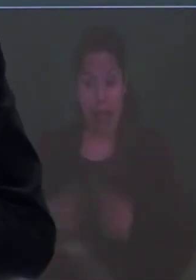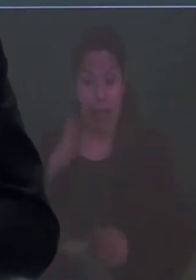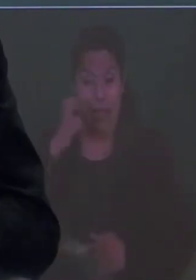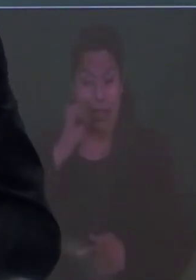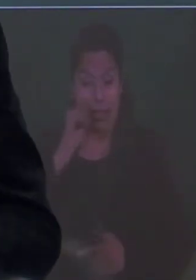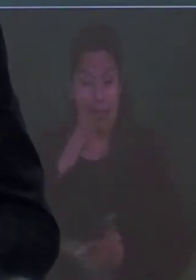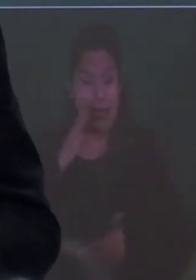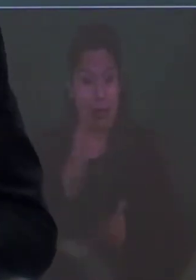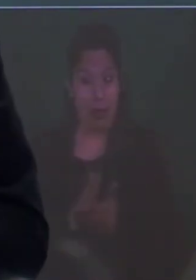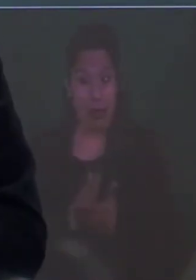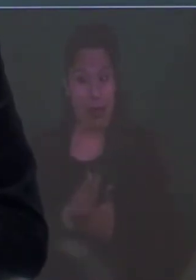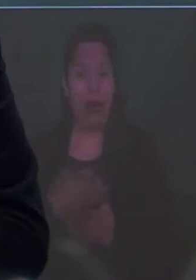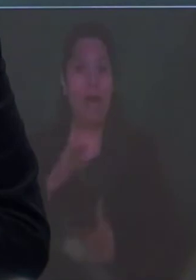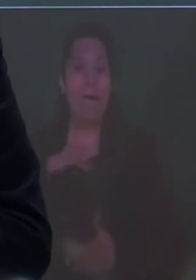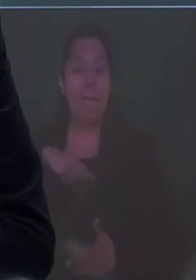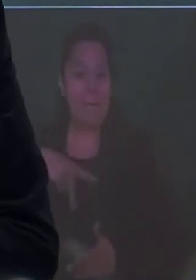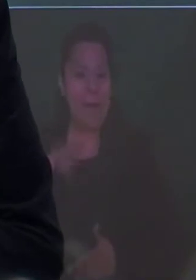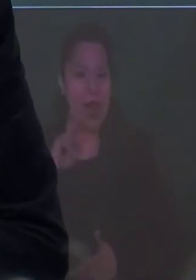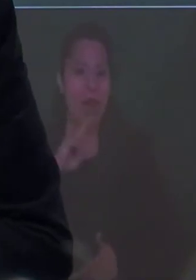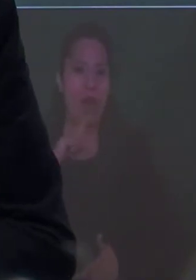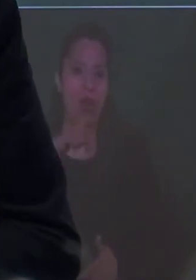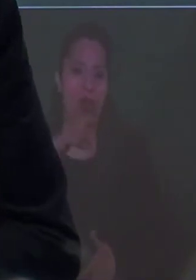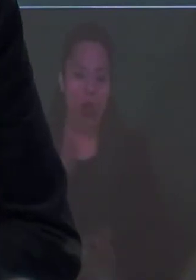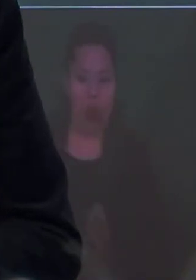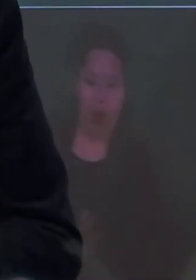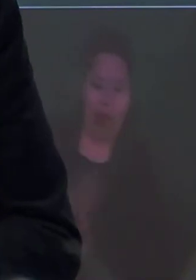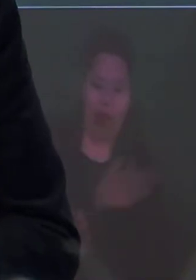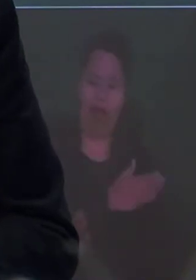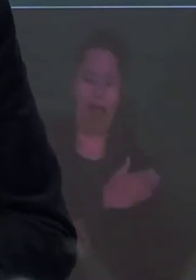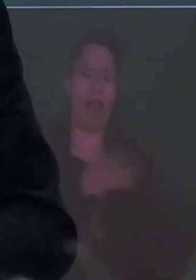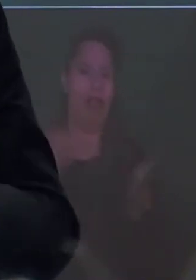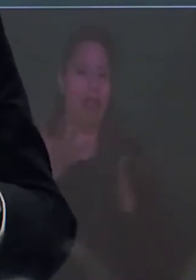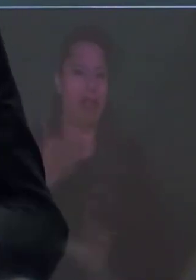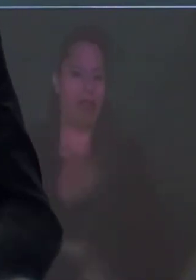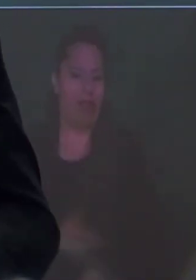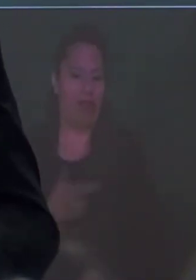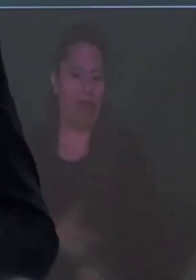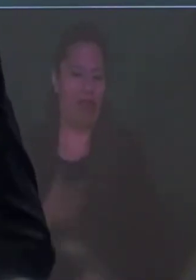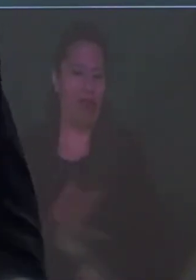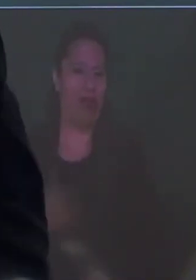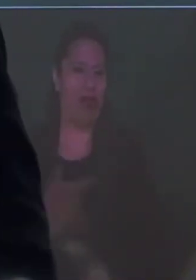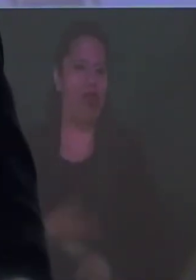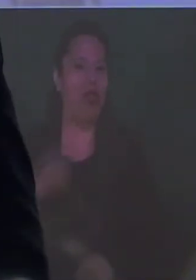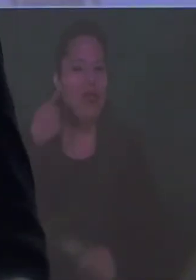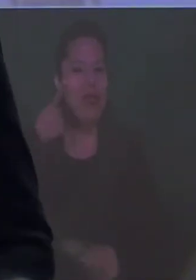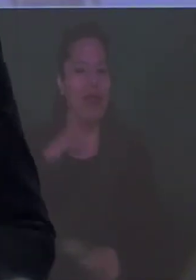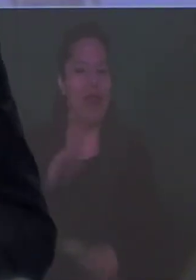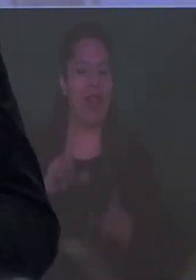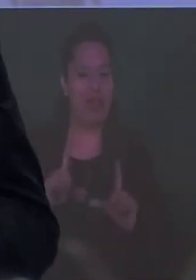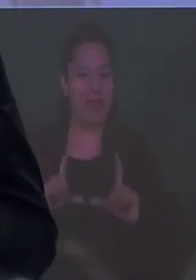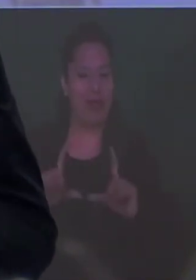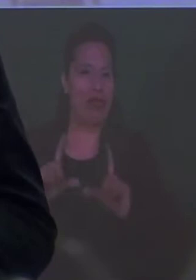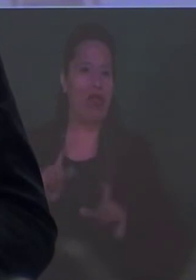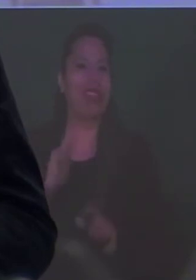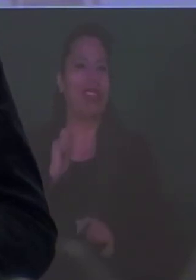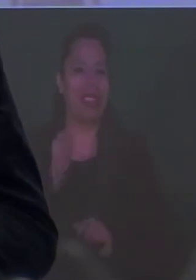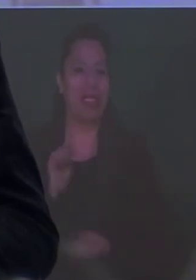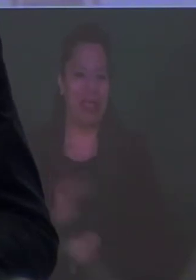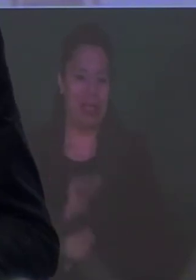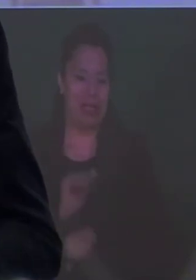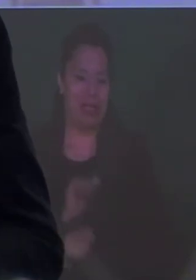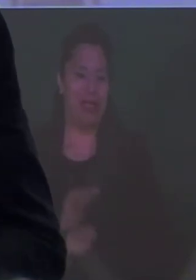reducto digamos de pataleo e indicar que es inconstitucional una reforma